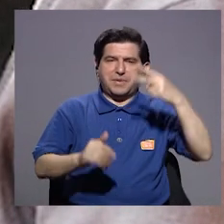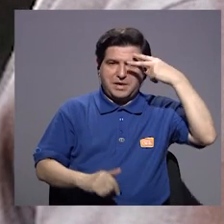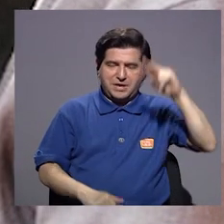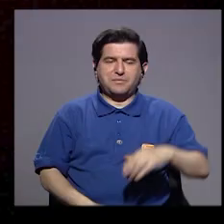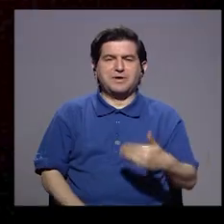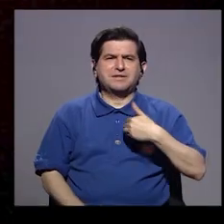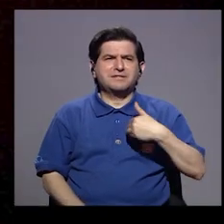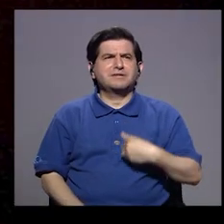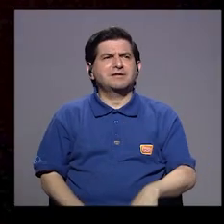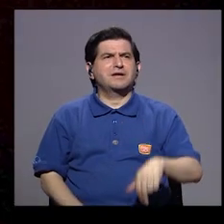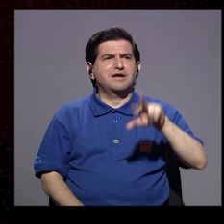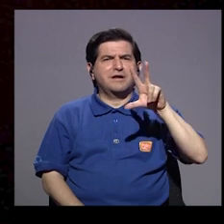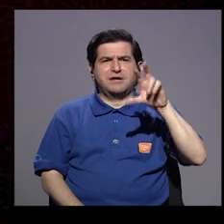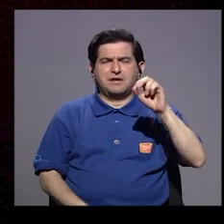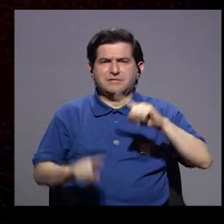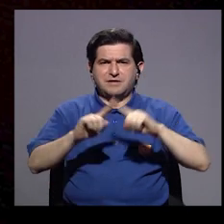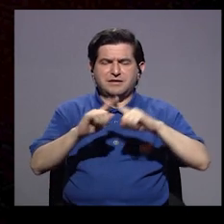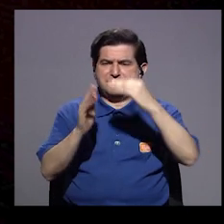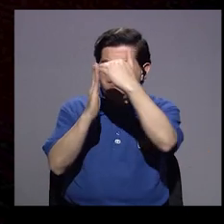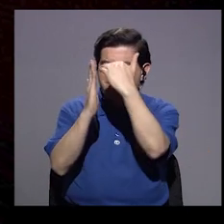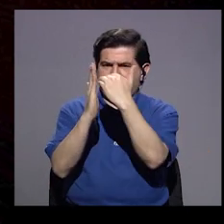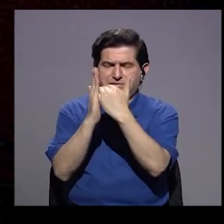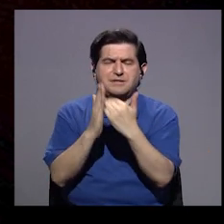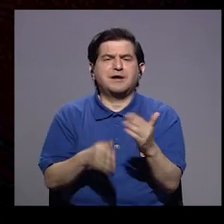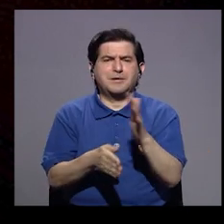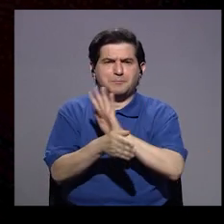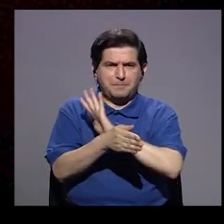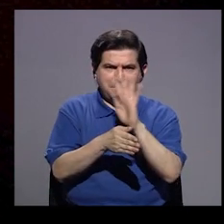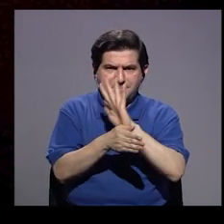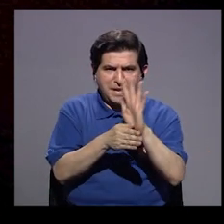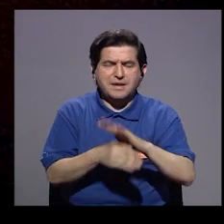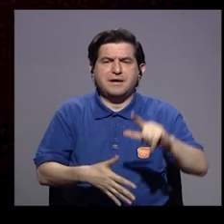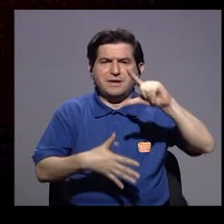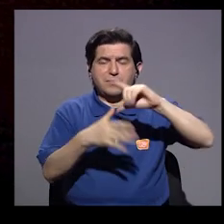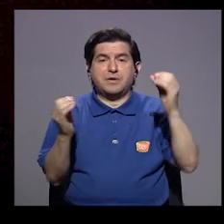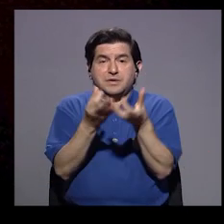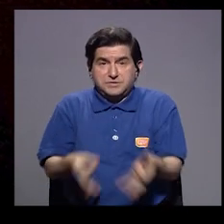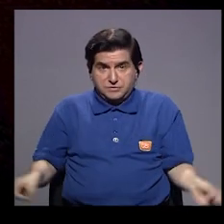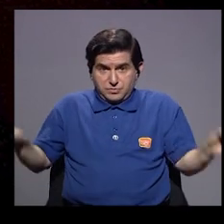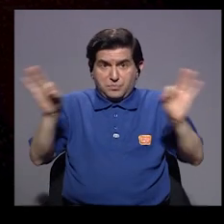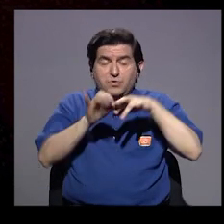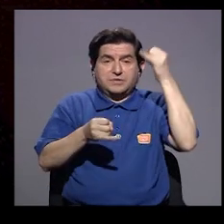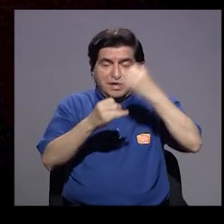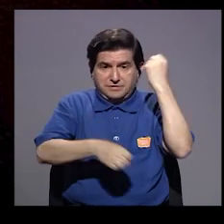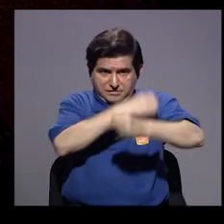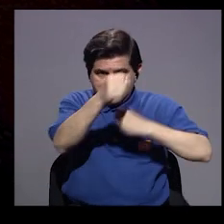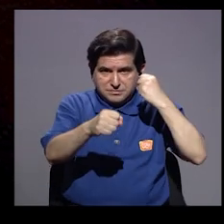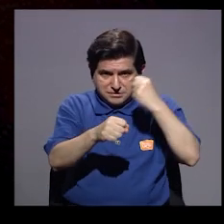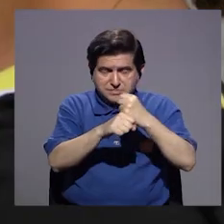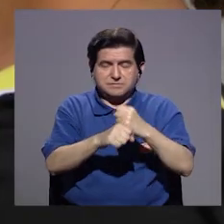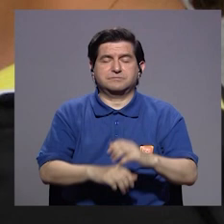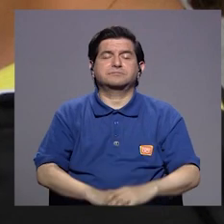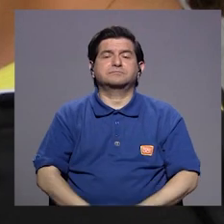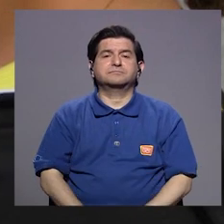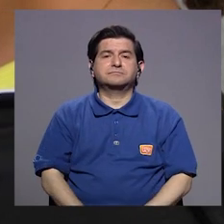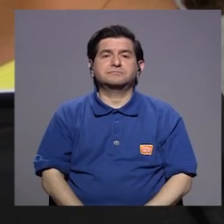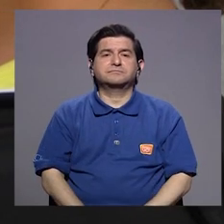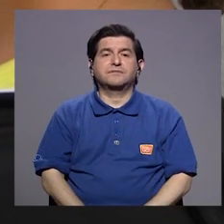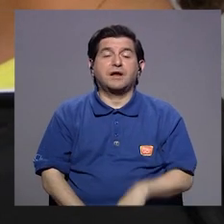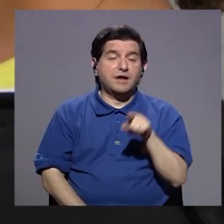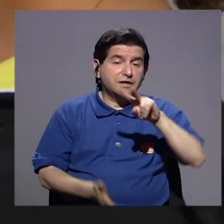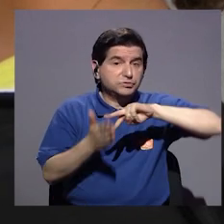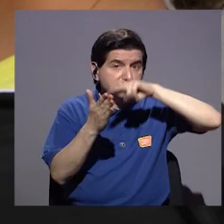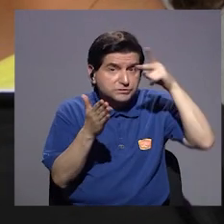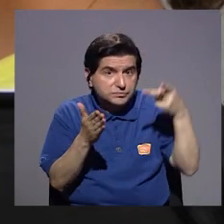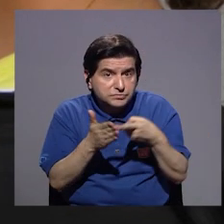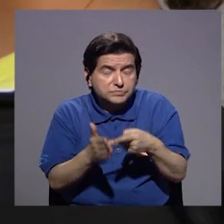30 créditos como directora de fotografía de algunas de las películas de Latinoamérica más relevantes de los últimos años. Entonces eso la